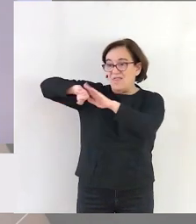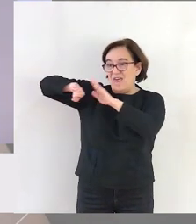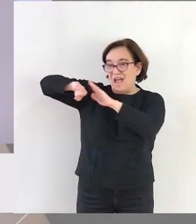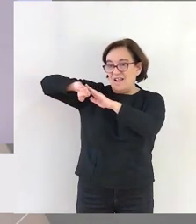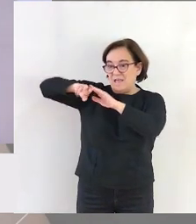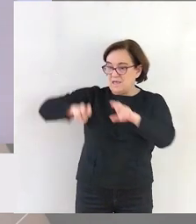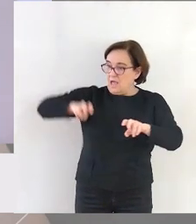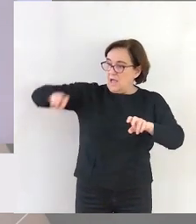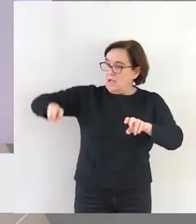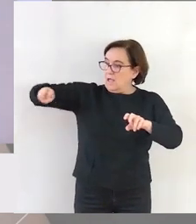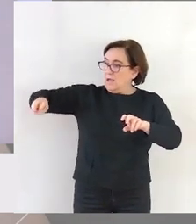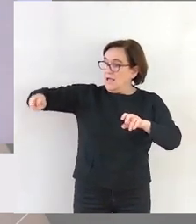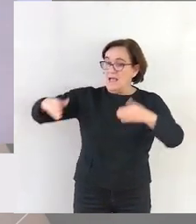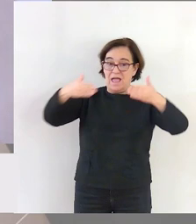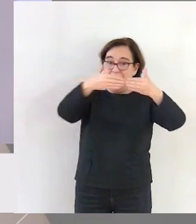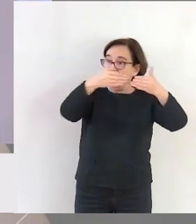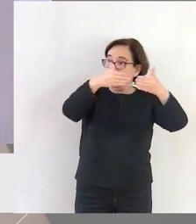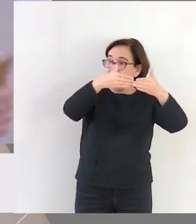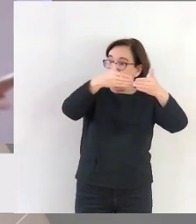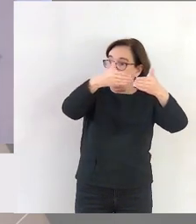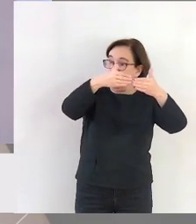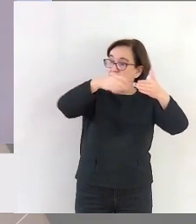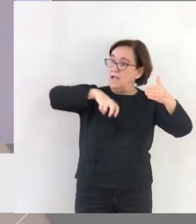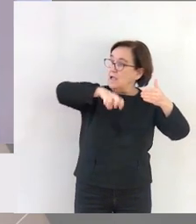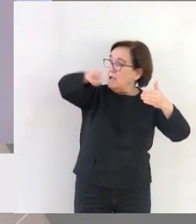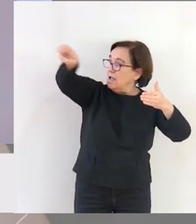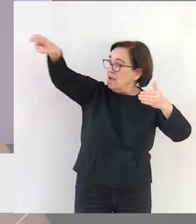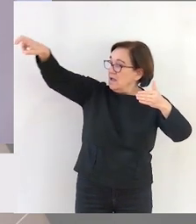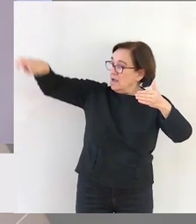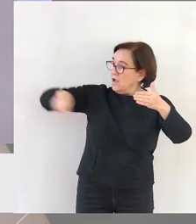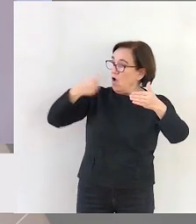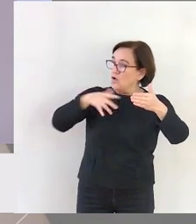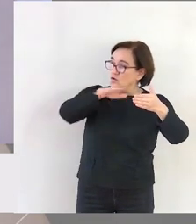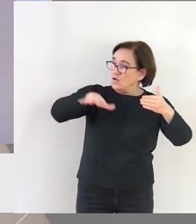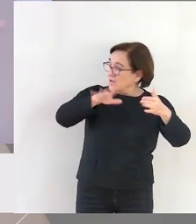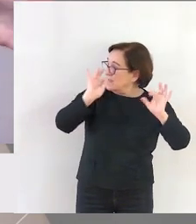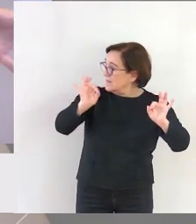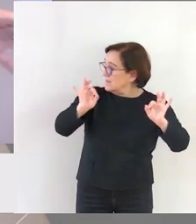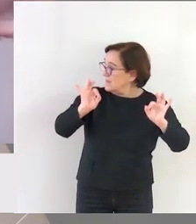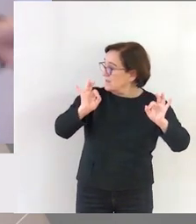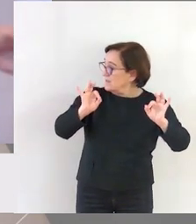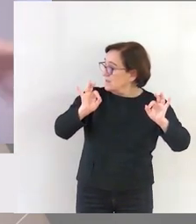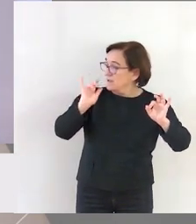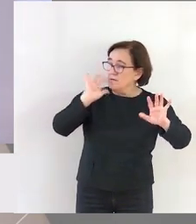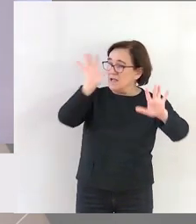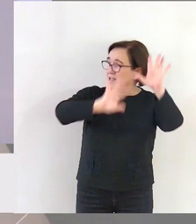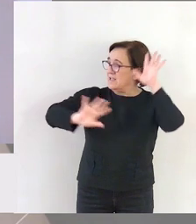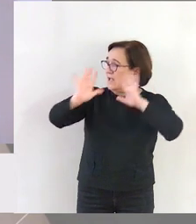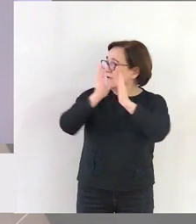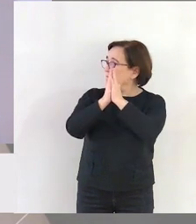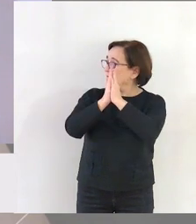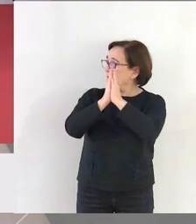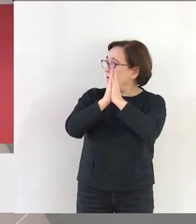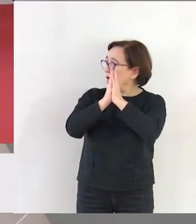lo que significa que las personas que están en la esquina quizá tengan que dar todo el rodeo para sentarse en el otro lugar sí va a generar un poquito de Caos pero os lo voy a pedir que lo